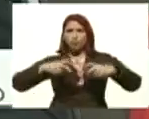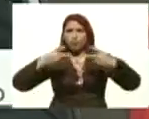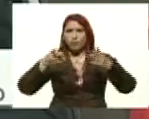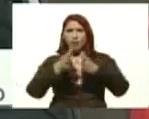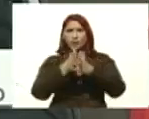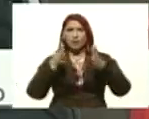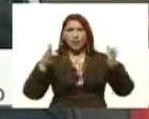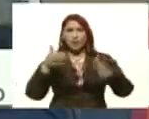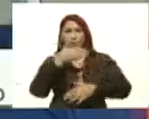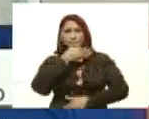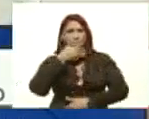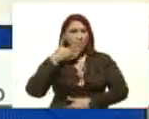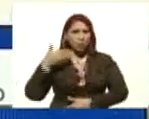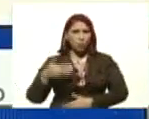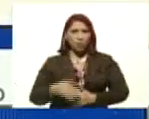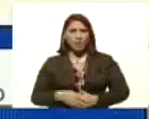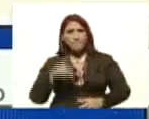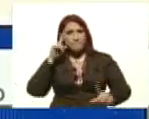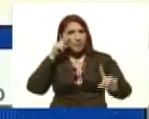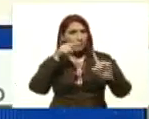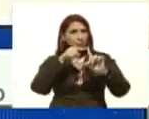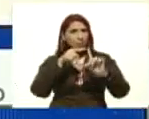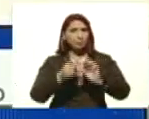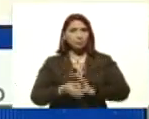grandes y mejores metas.